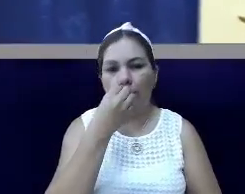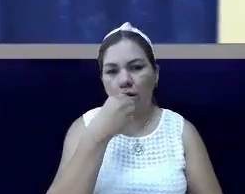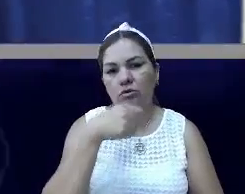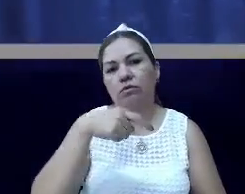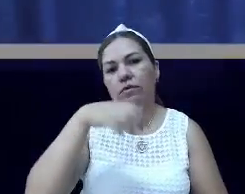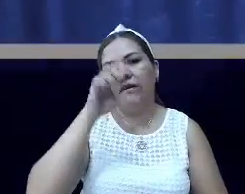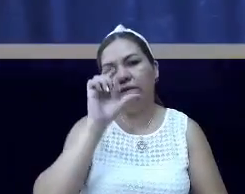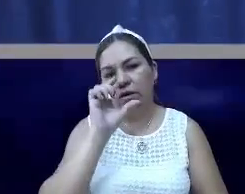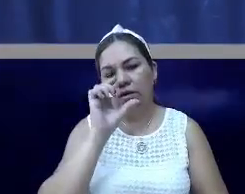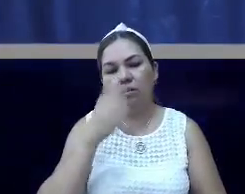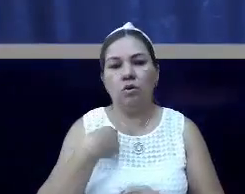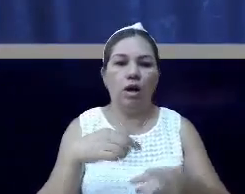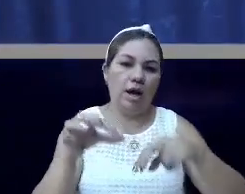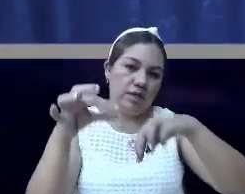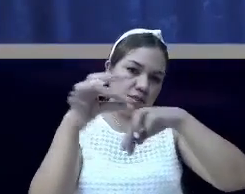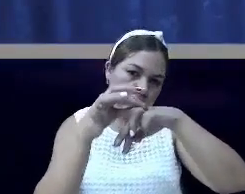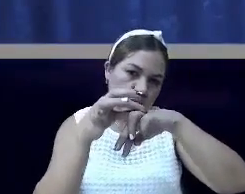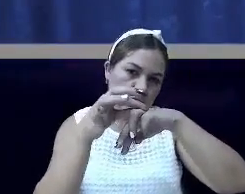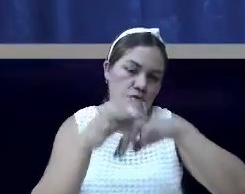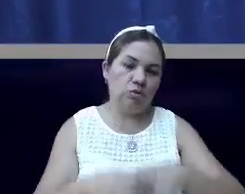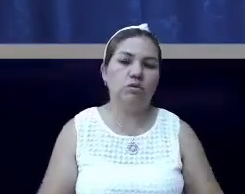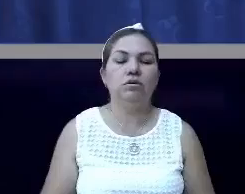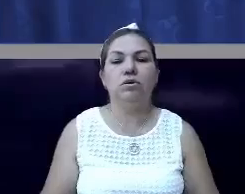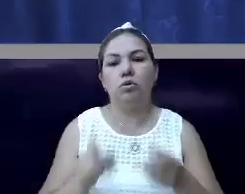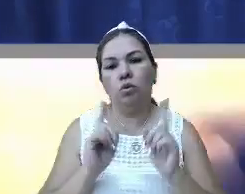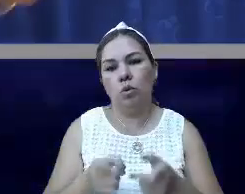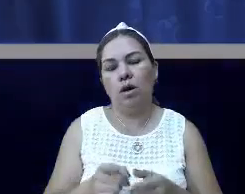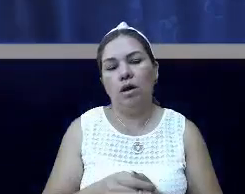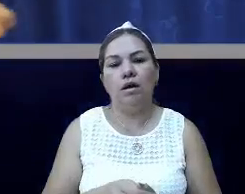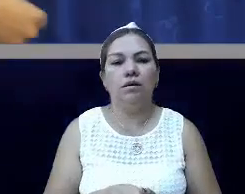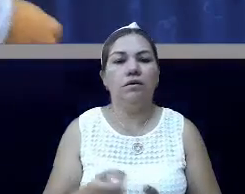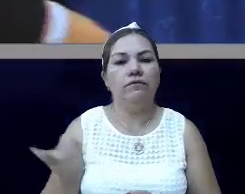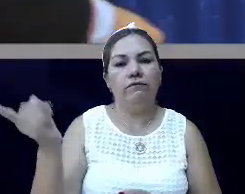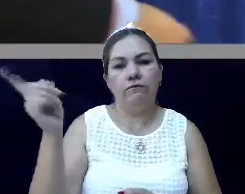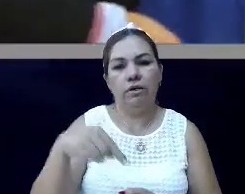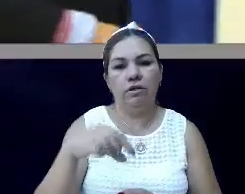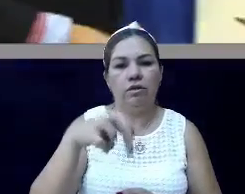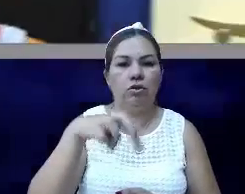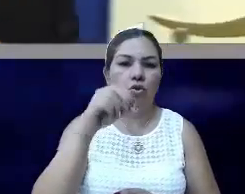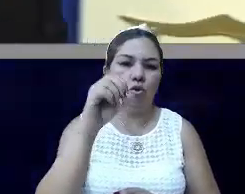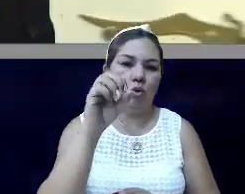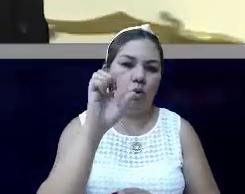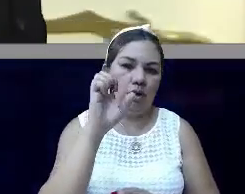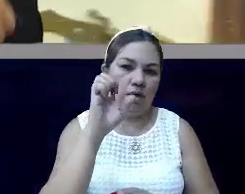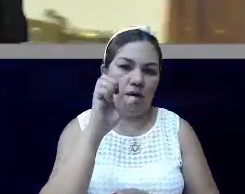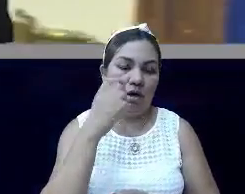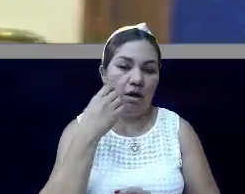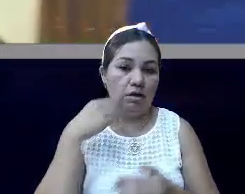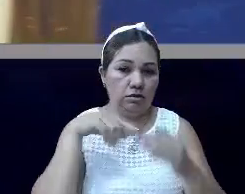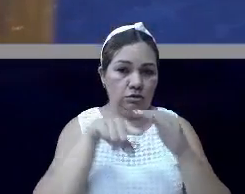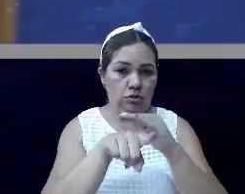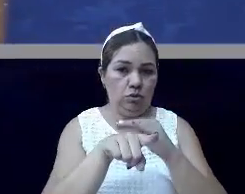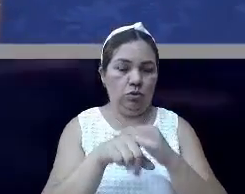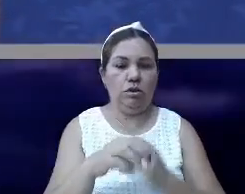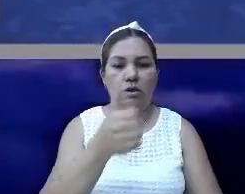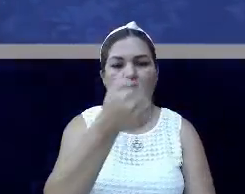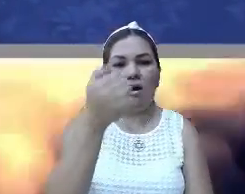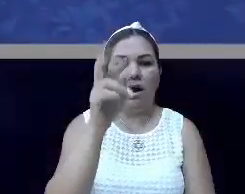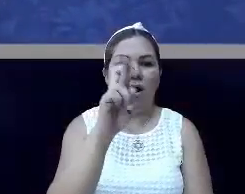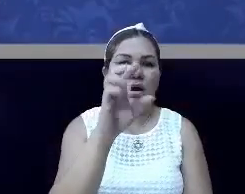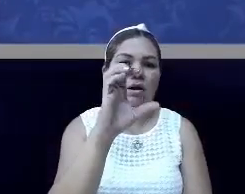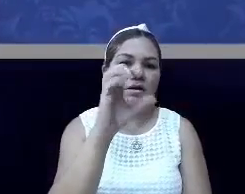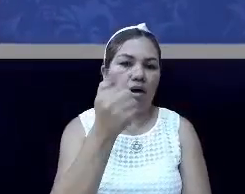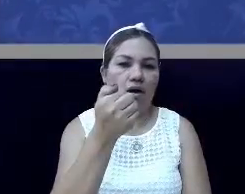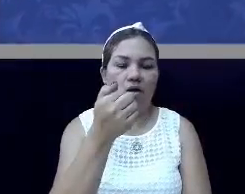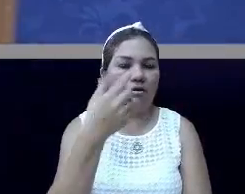casamiento hasta el día en que Noé entró en el arca, y no entendieron,